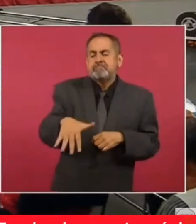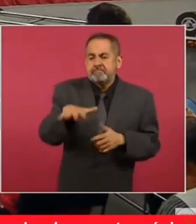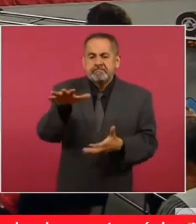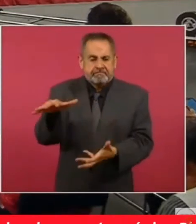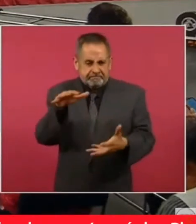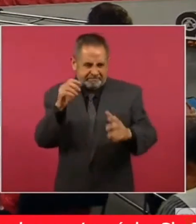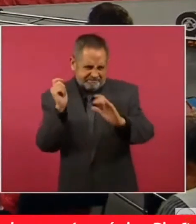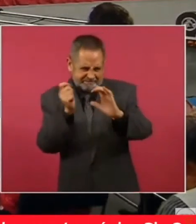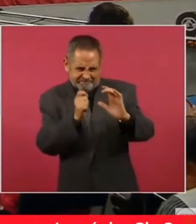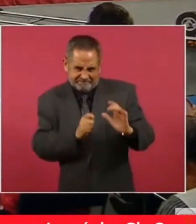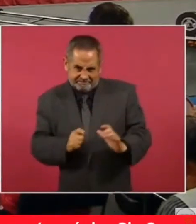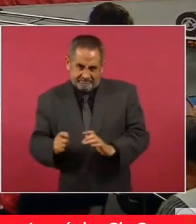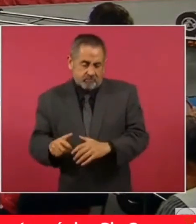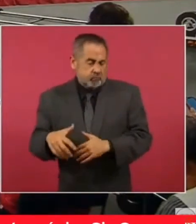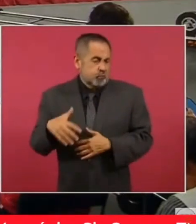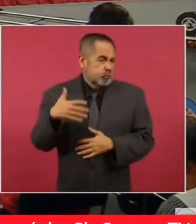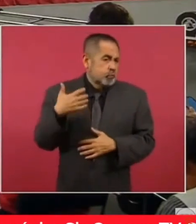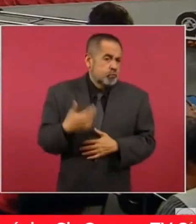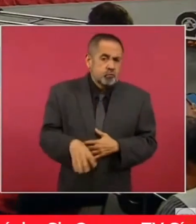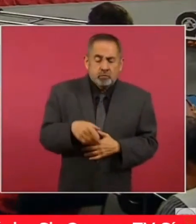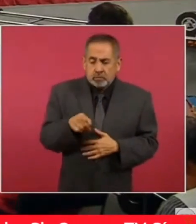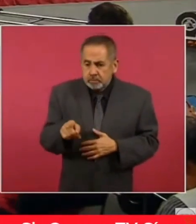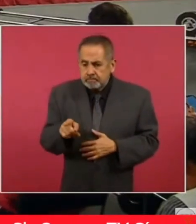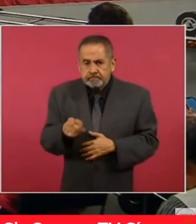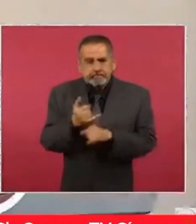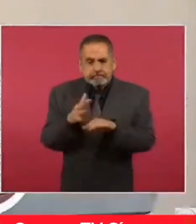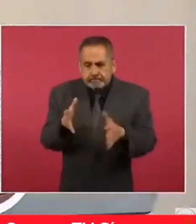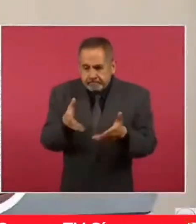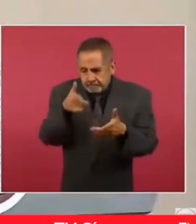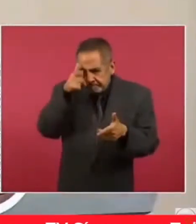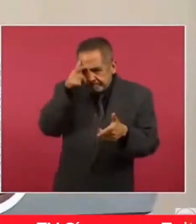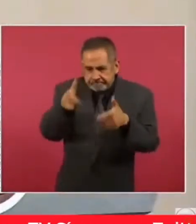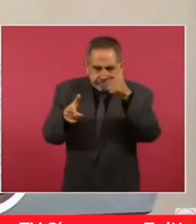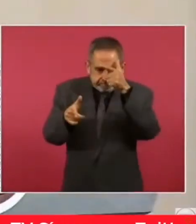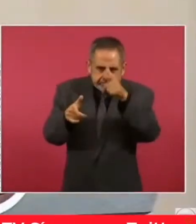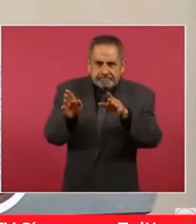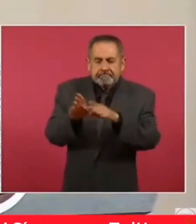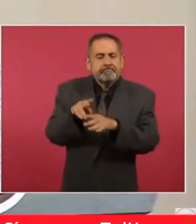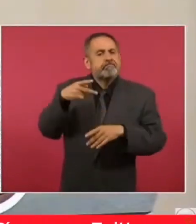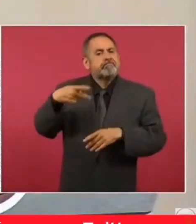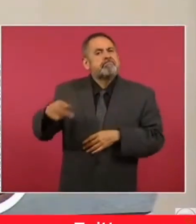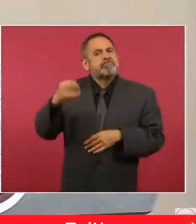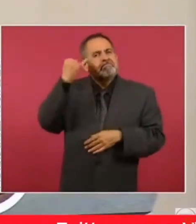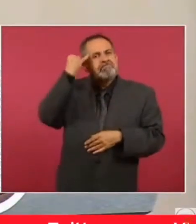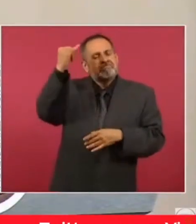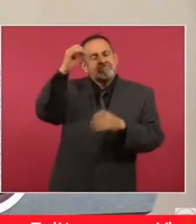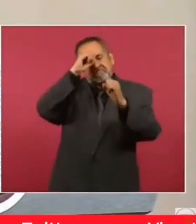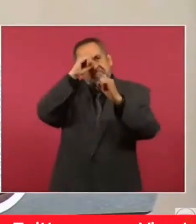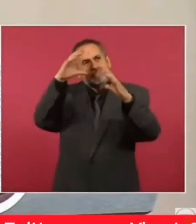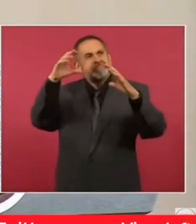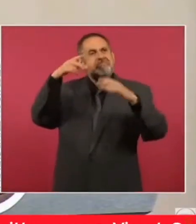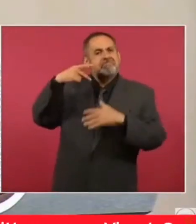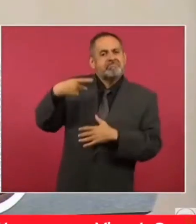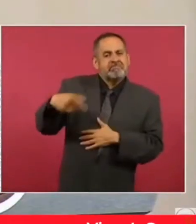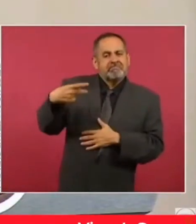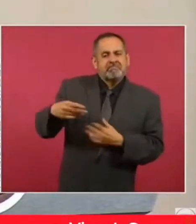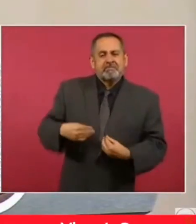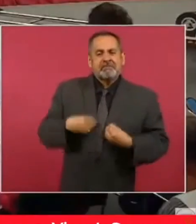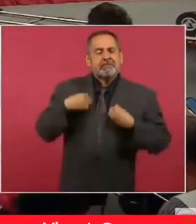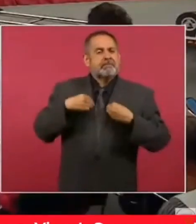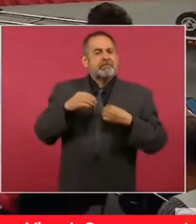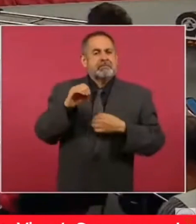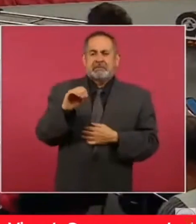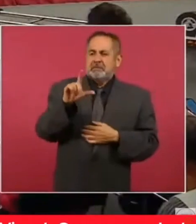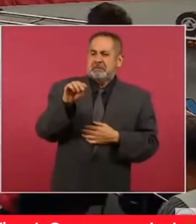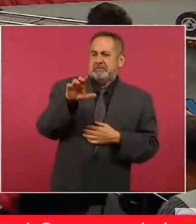por supuesto que nos ofrecen una gran información sobre la cosmovisión de los olmecas.